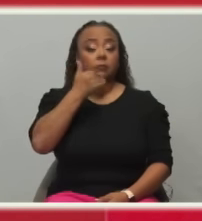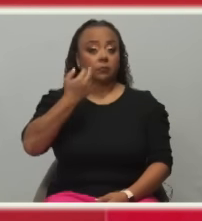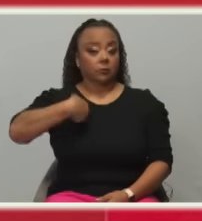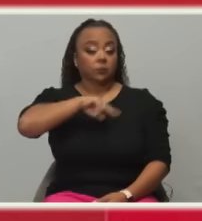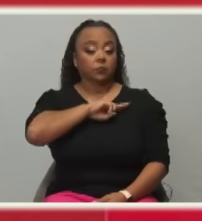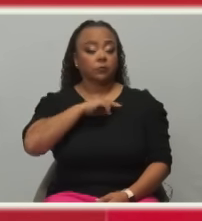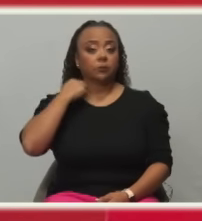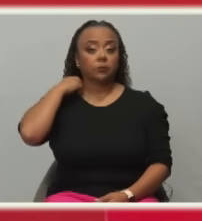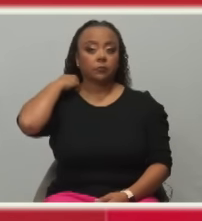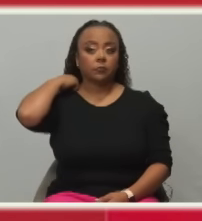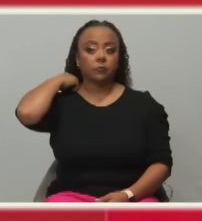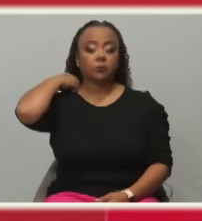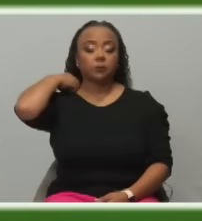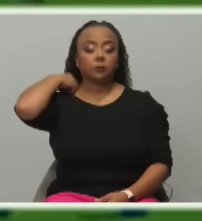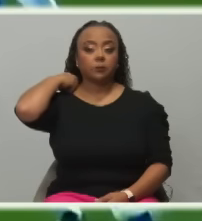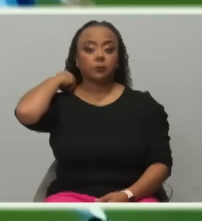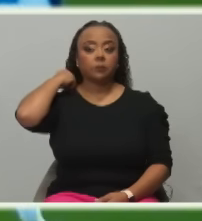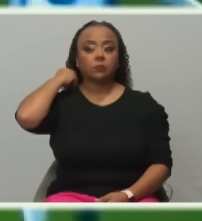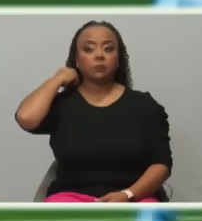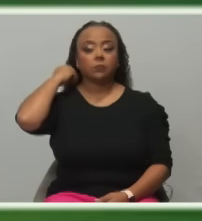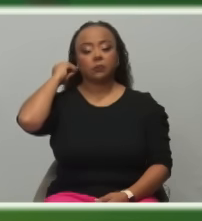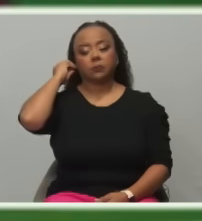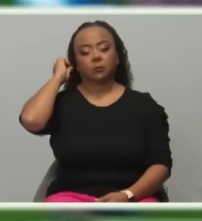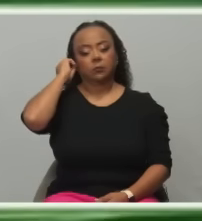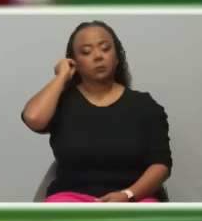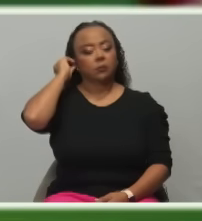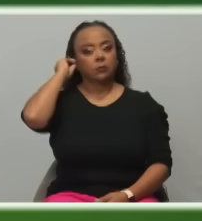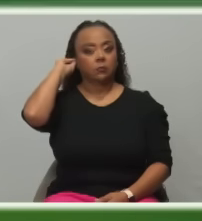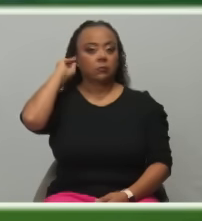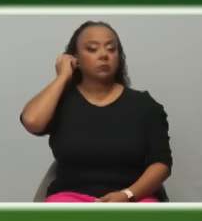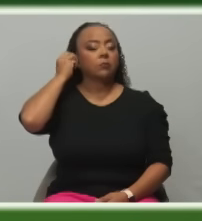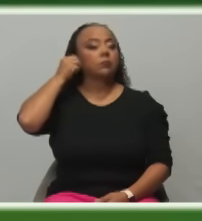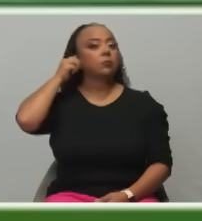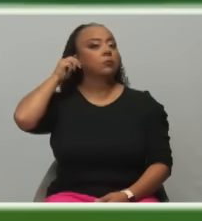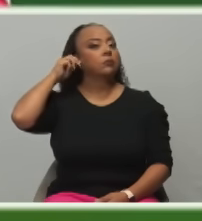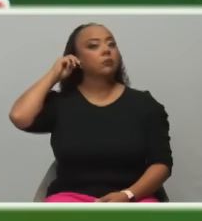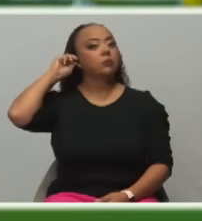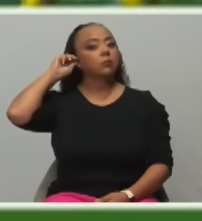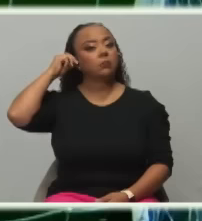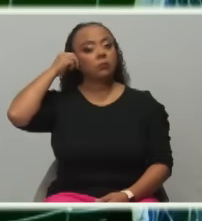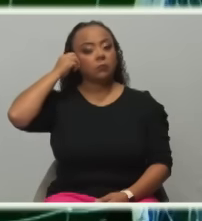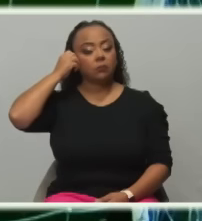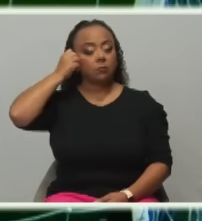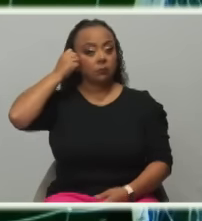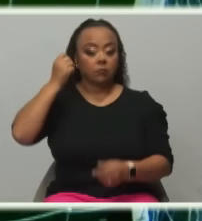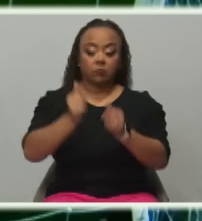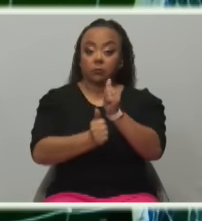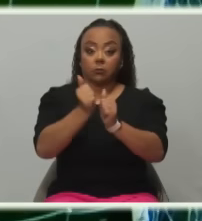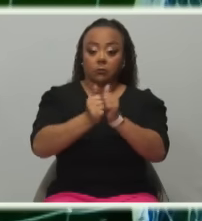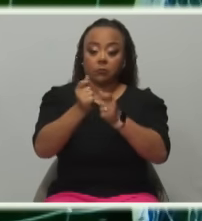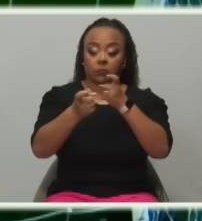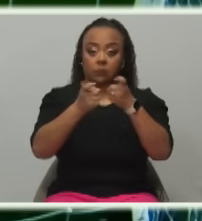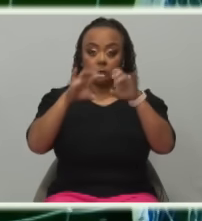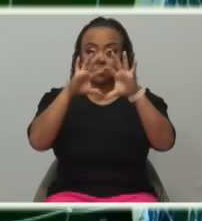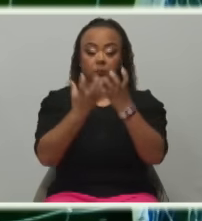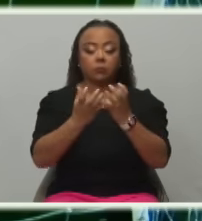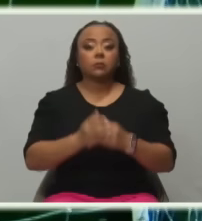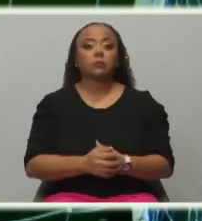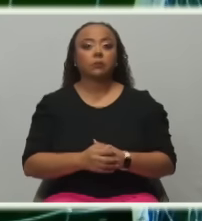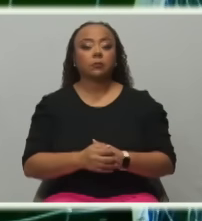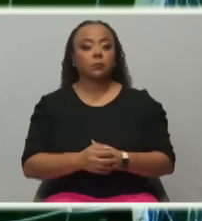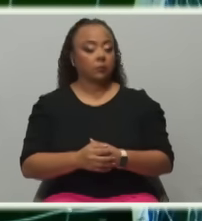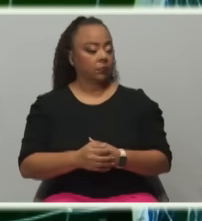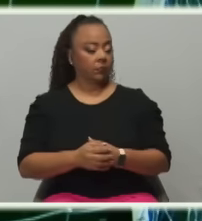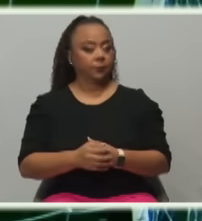nosotros la mayor parte del partido sobre el terreno de juego nos ganaron la posesión de la pelota nos ganaron los los